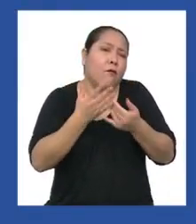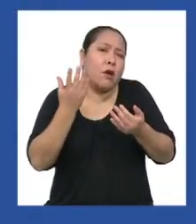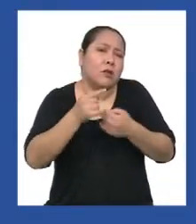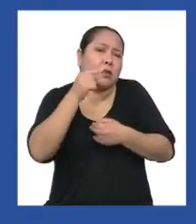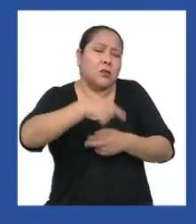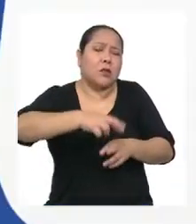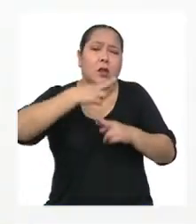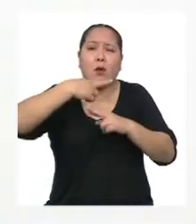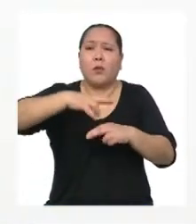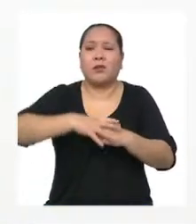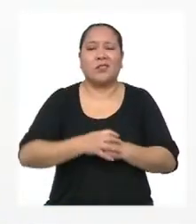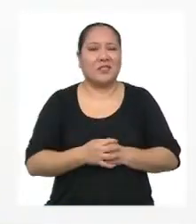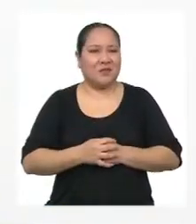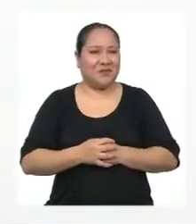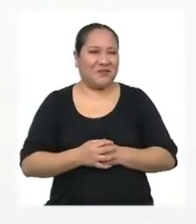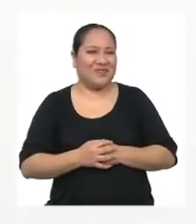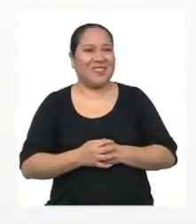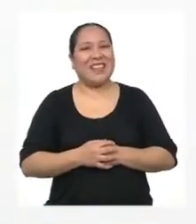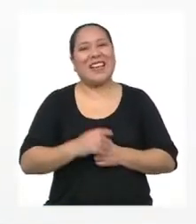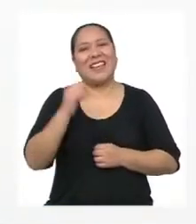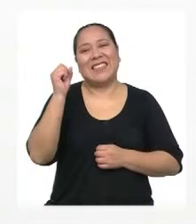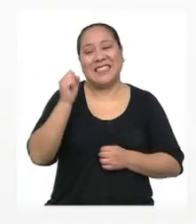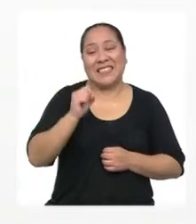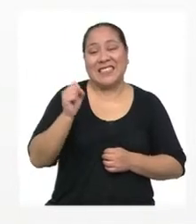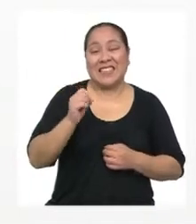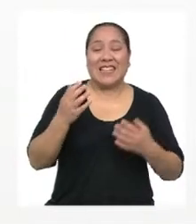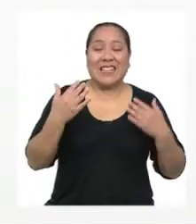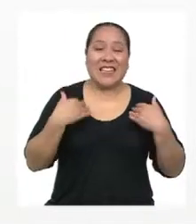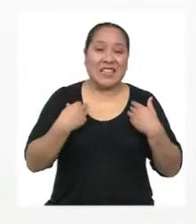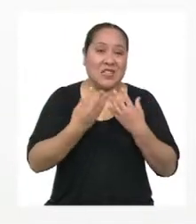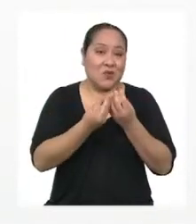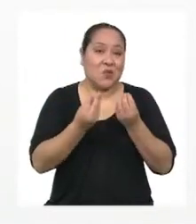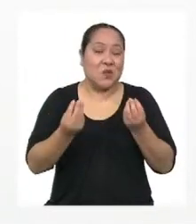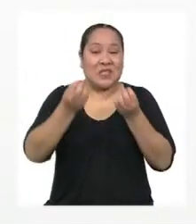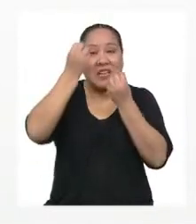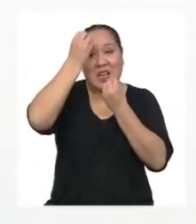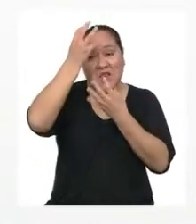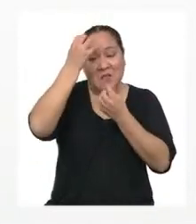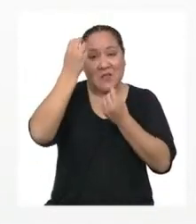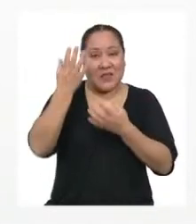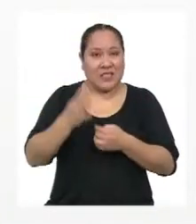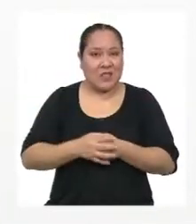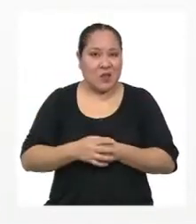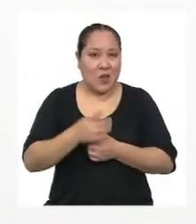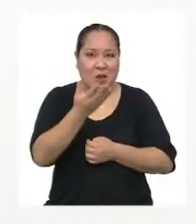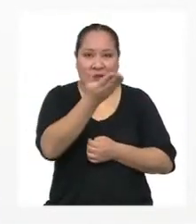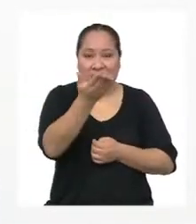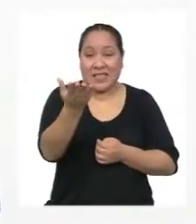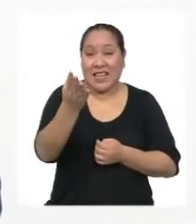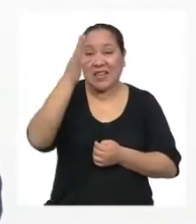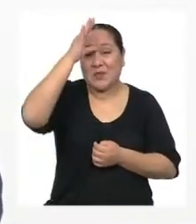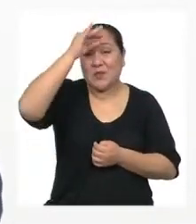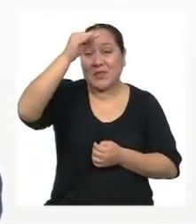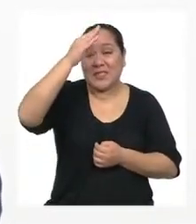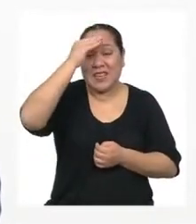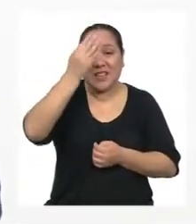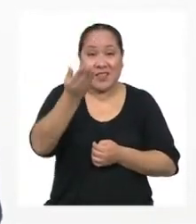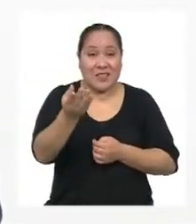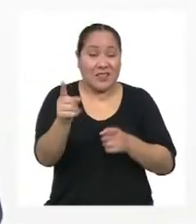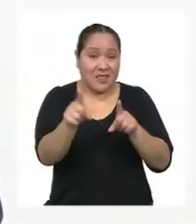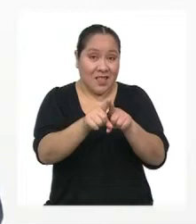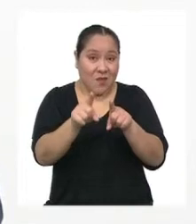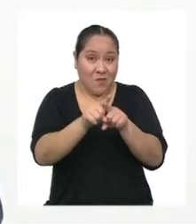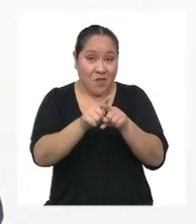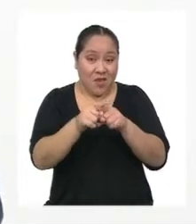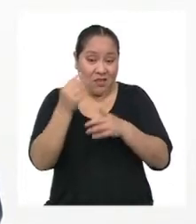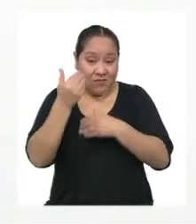resultados. ¡Wow! Sí que tienes bastante desarrollada esta investigación. ¿Ustedes, chicas y chicos, también desarrollaron